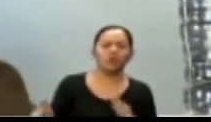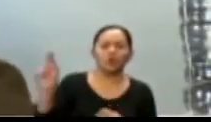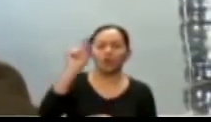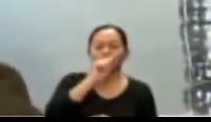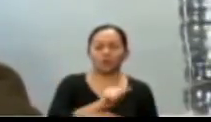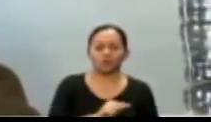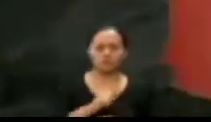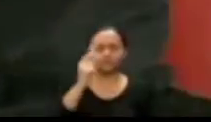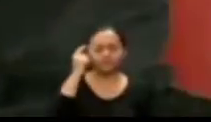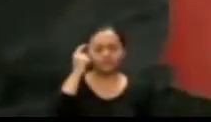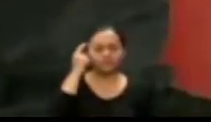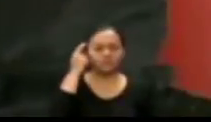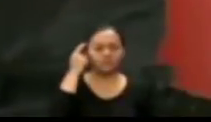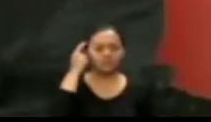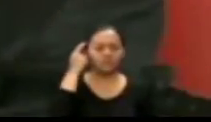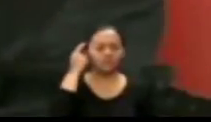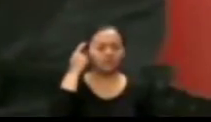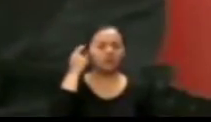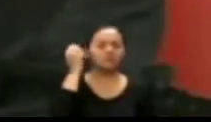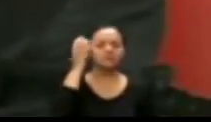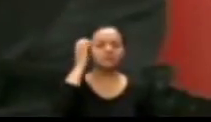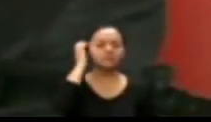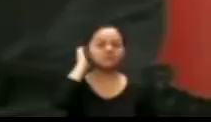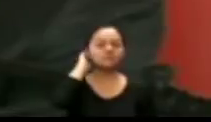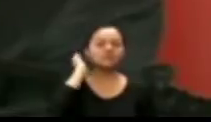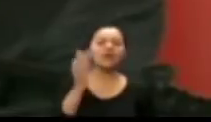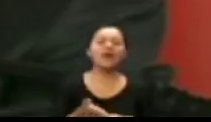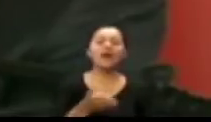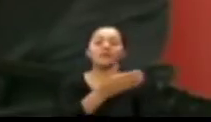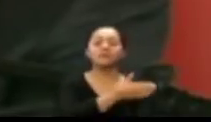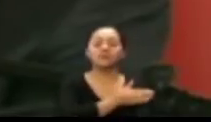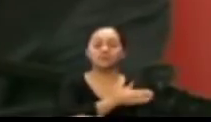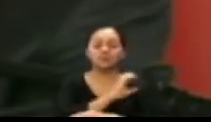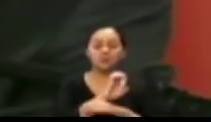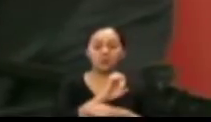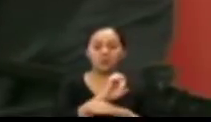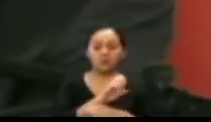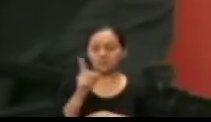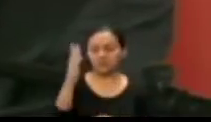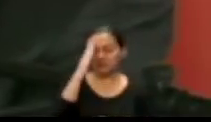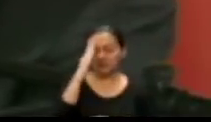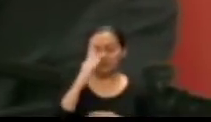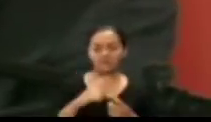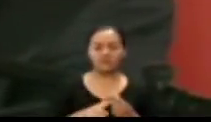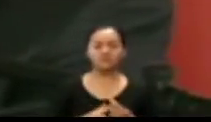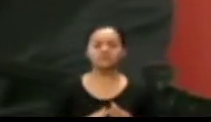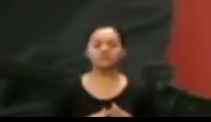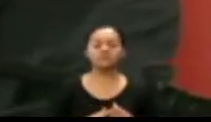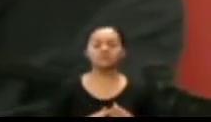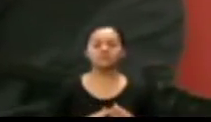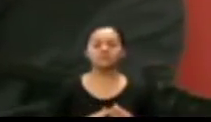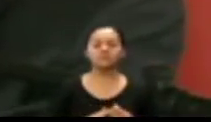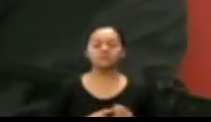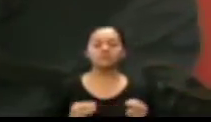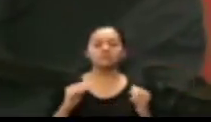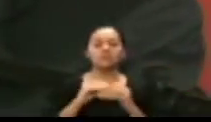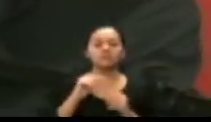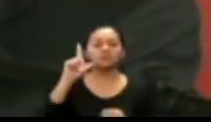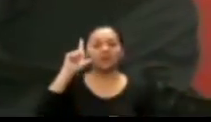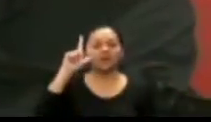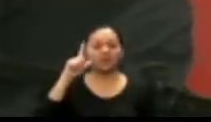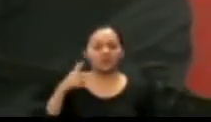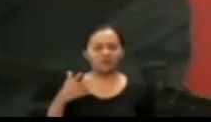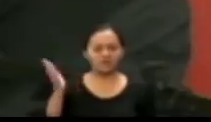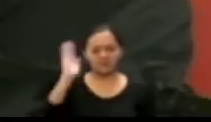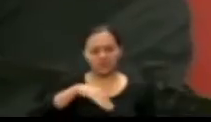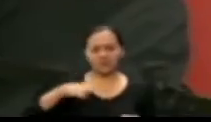de los últimos ¿Cuánto meses. ¿Cuánto antes en la historia política ecuatoriana, y Oscar Bonilla la conoce más que nadie, se vio este tipo de liderazgo para tener